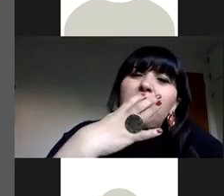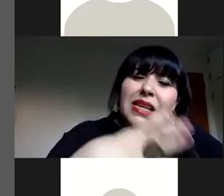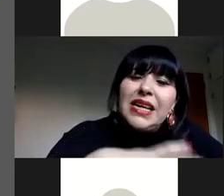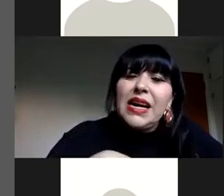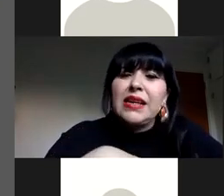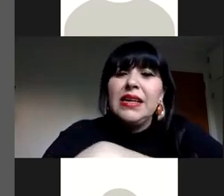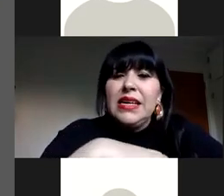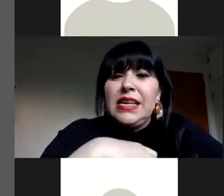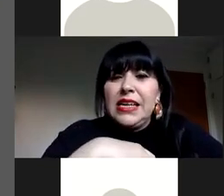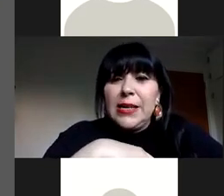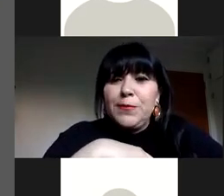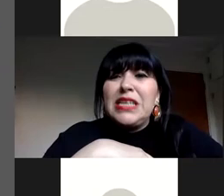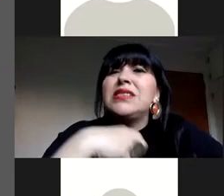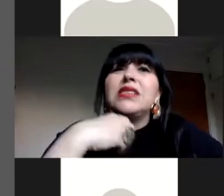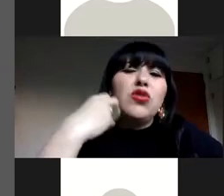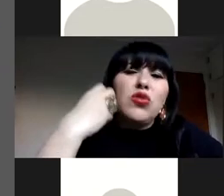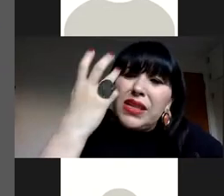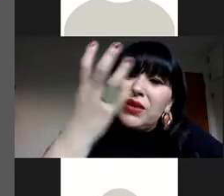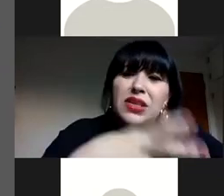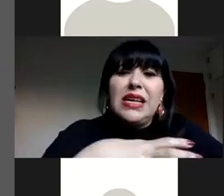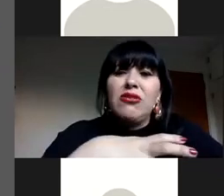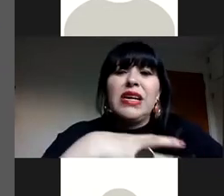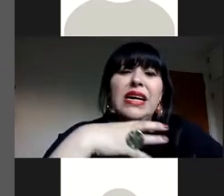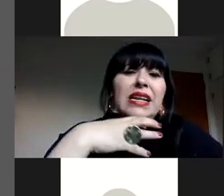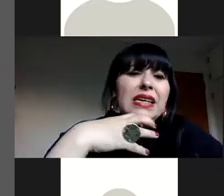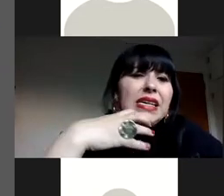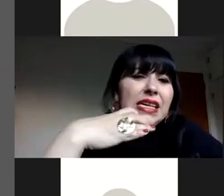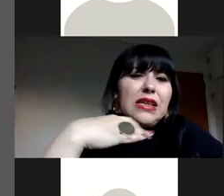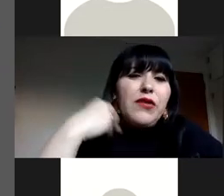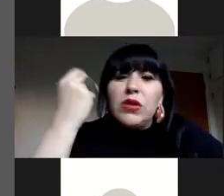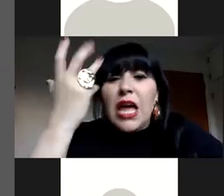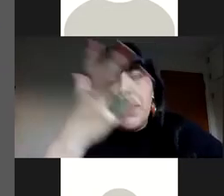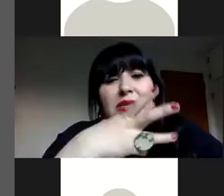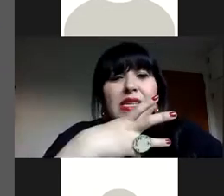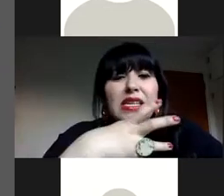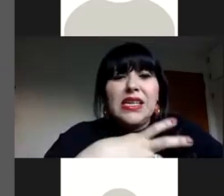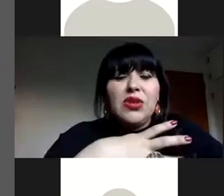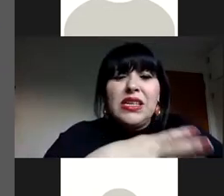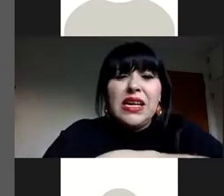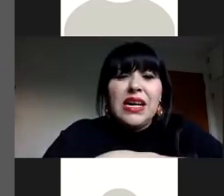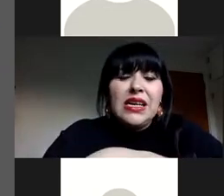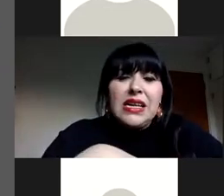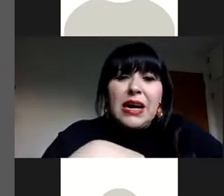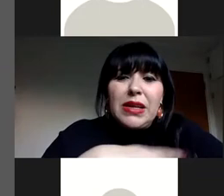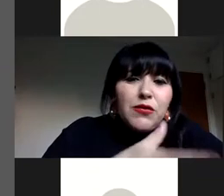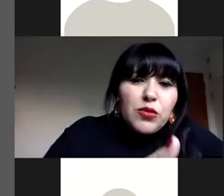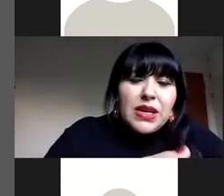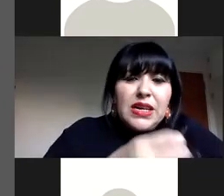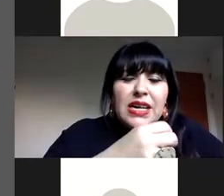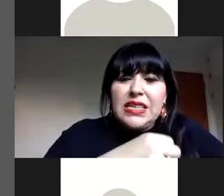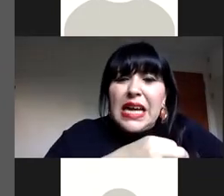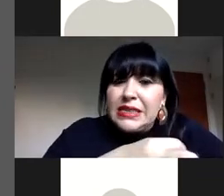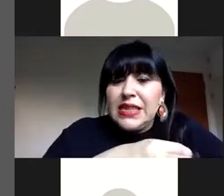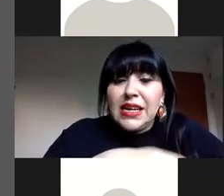nivel familiar, incertidumbre de orden laboral, dificultades para acceder hoy día a plataformas